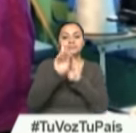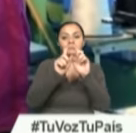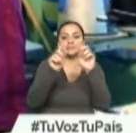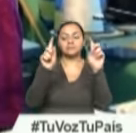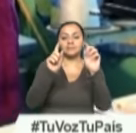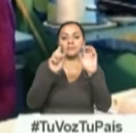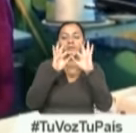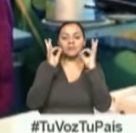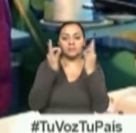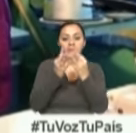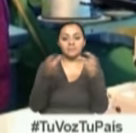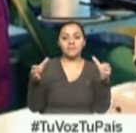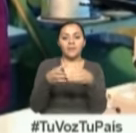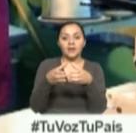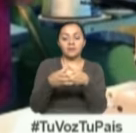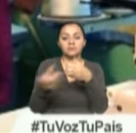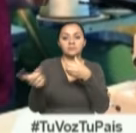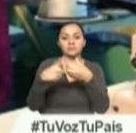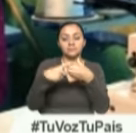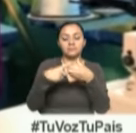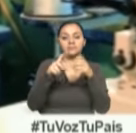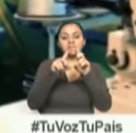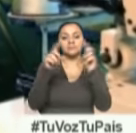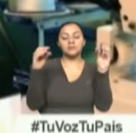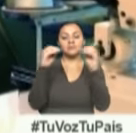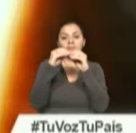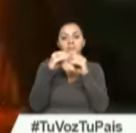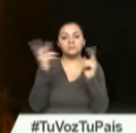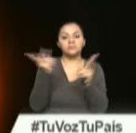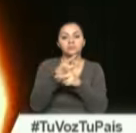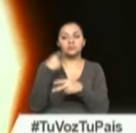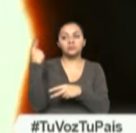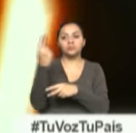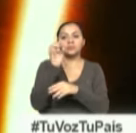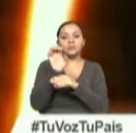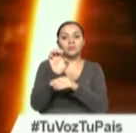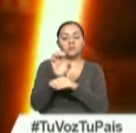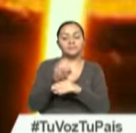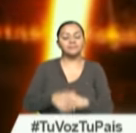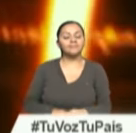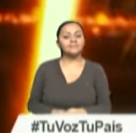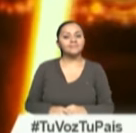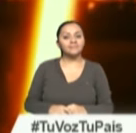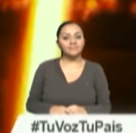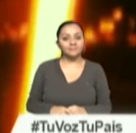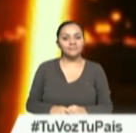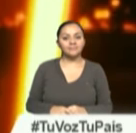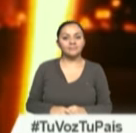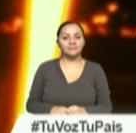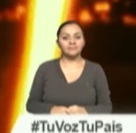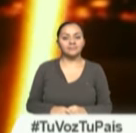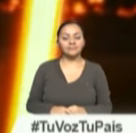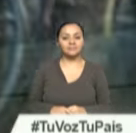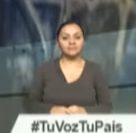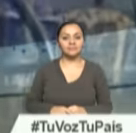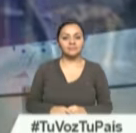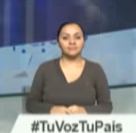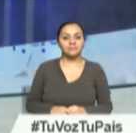familiares, asociaciones y emprendimientos productivos en todo el país. Carolina Díaz, Noticiero